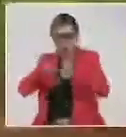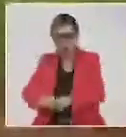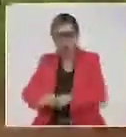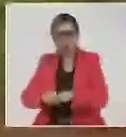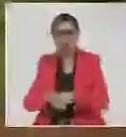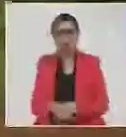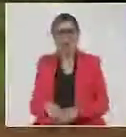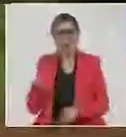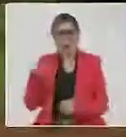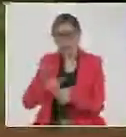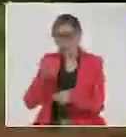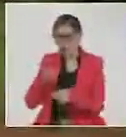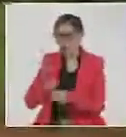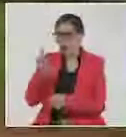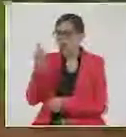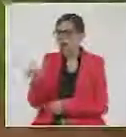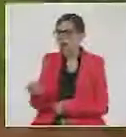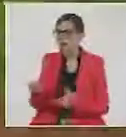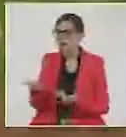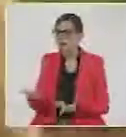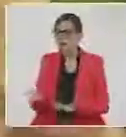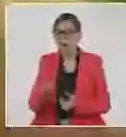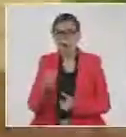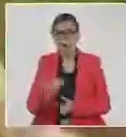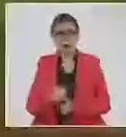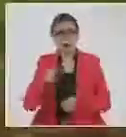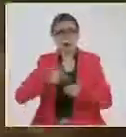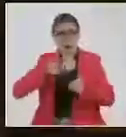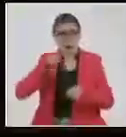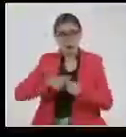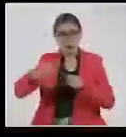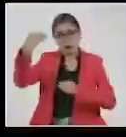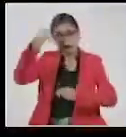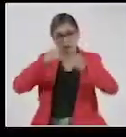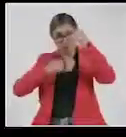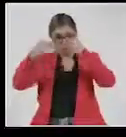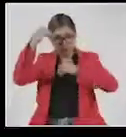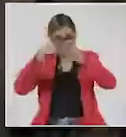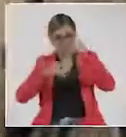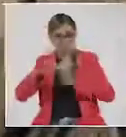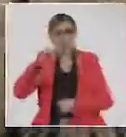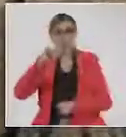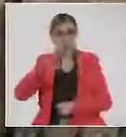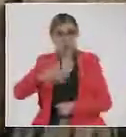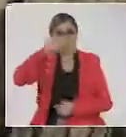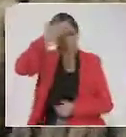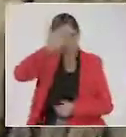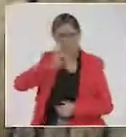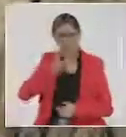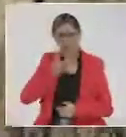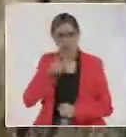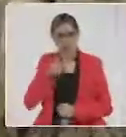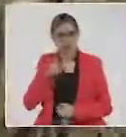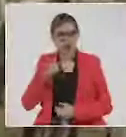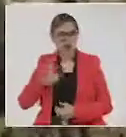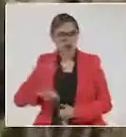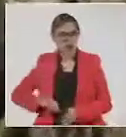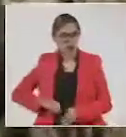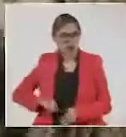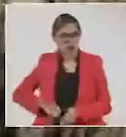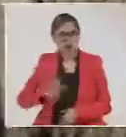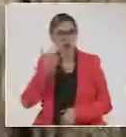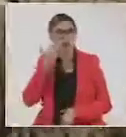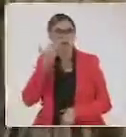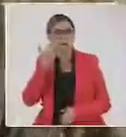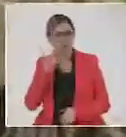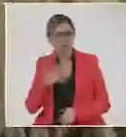que ver? Tienen que ser máscaras coloridas, tienen que ser máscaras que llamen mucho la atención, ¿no? Y